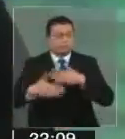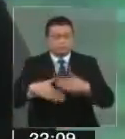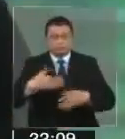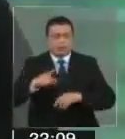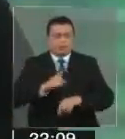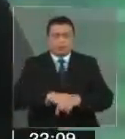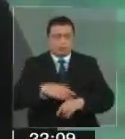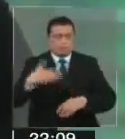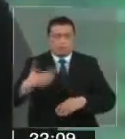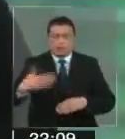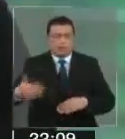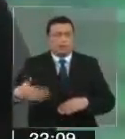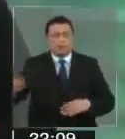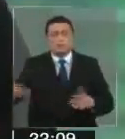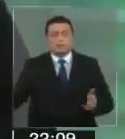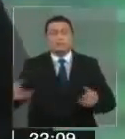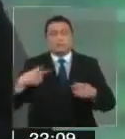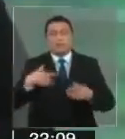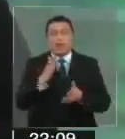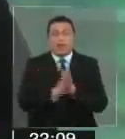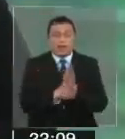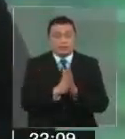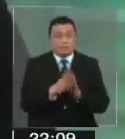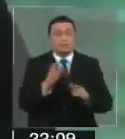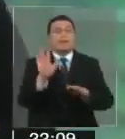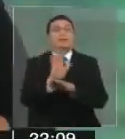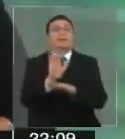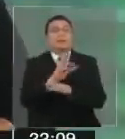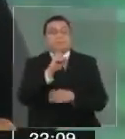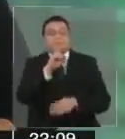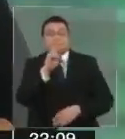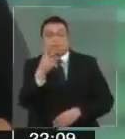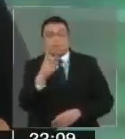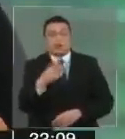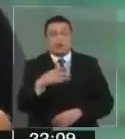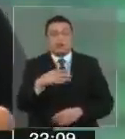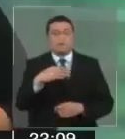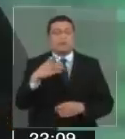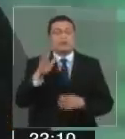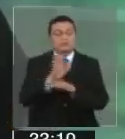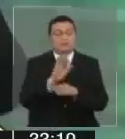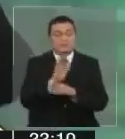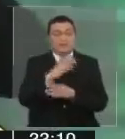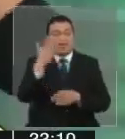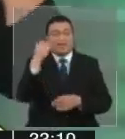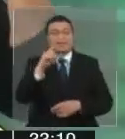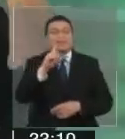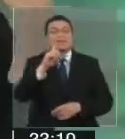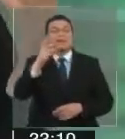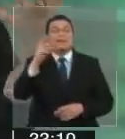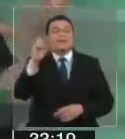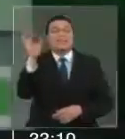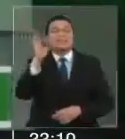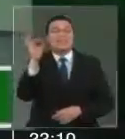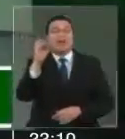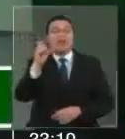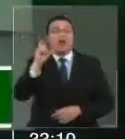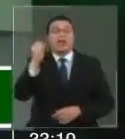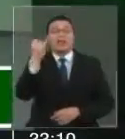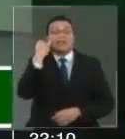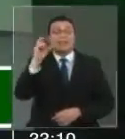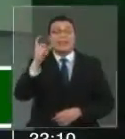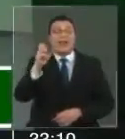vertiginosa. Empecé rápidamente a hacer televisión, ¿sí? Vinieron los Eguiguren, Chincola Jote,